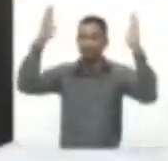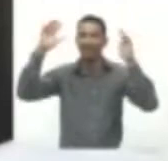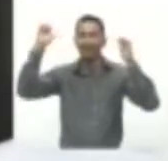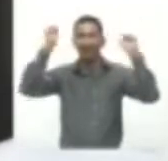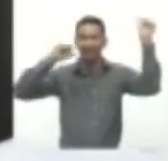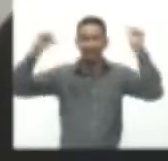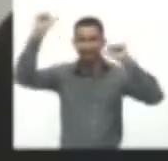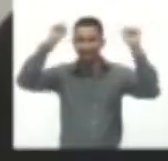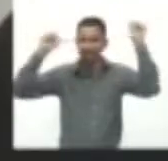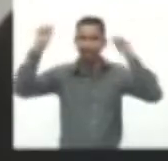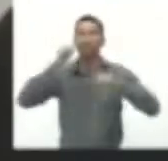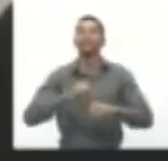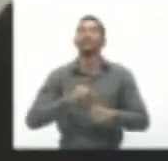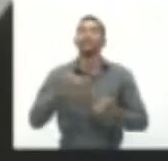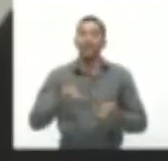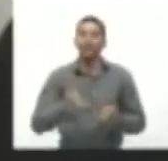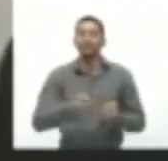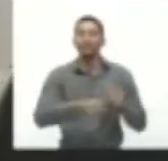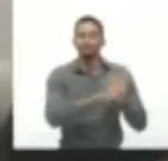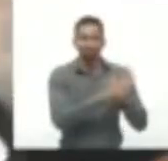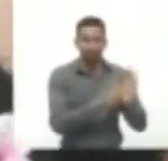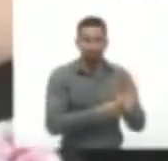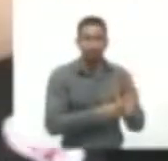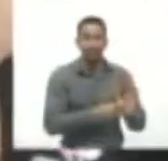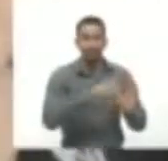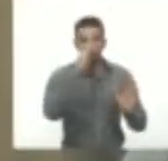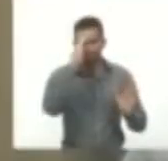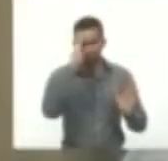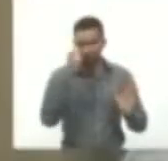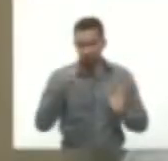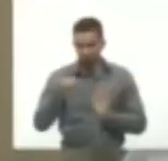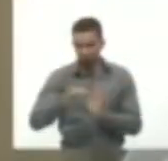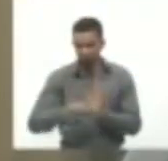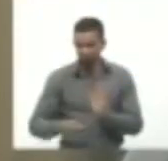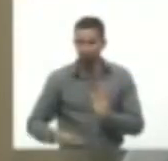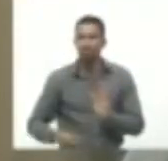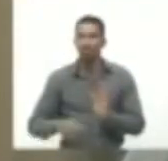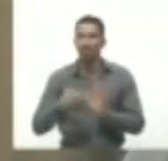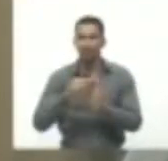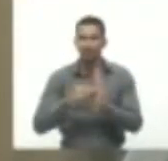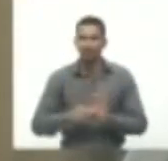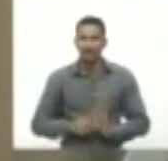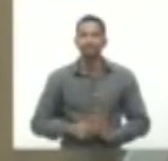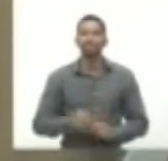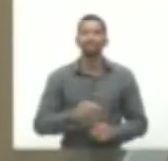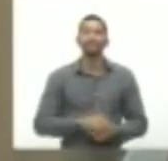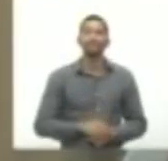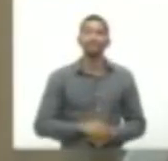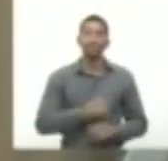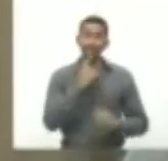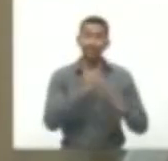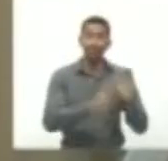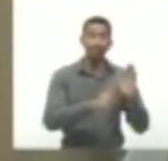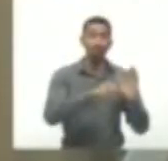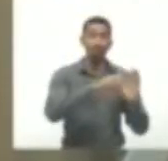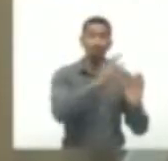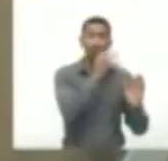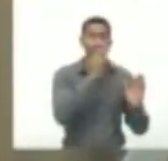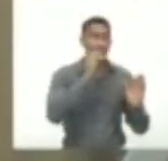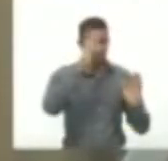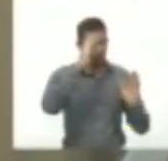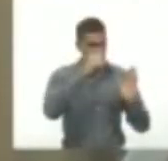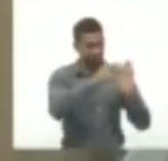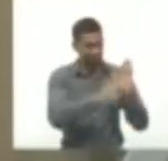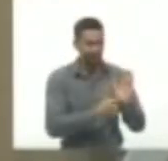este código especialmente para las fiestas carnestolénticas. Tener en cuenta que el Código Nacional de Policía hoy impide